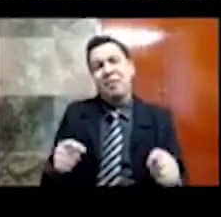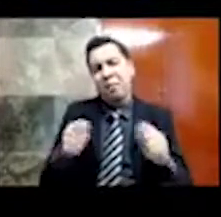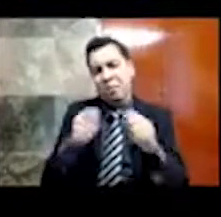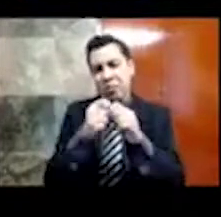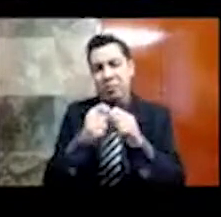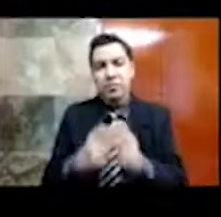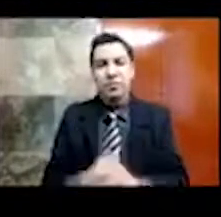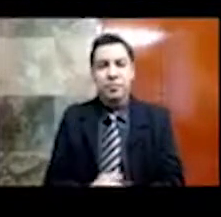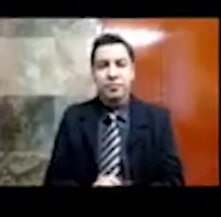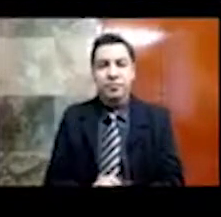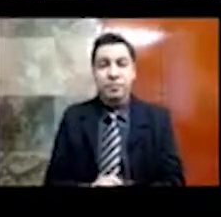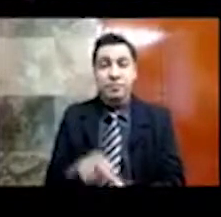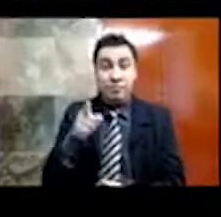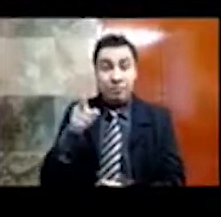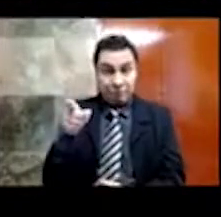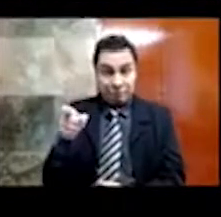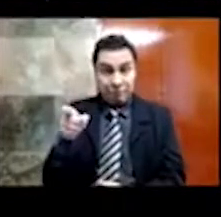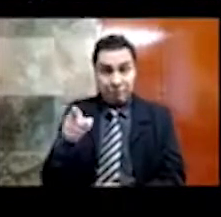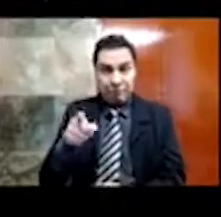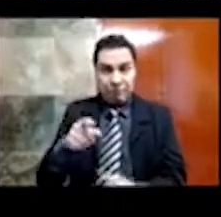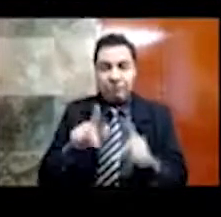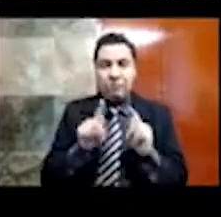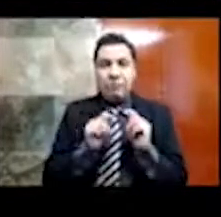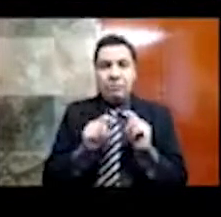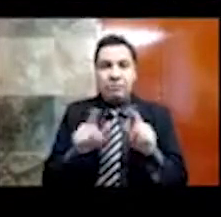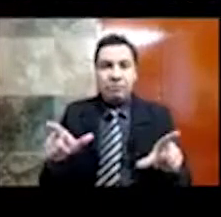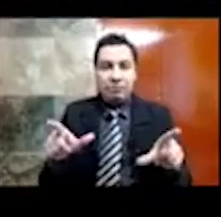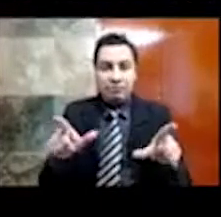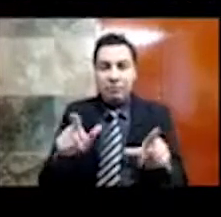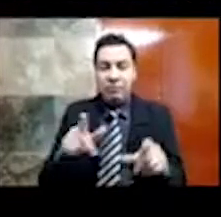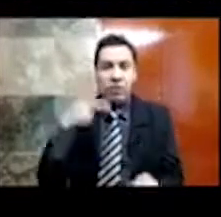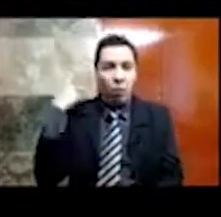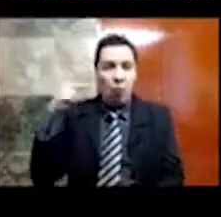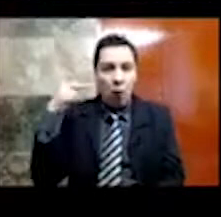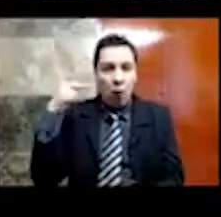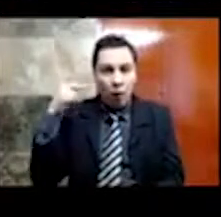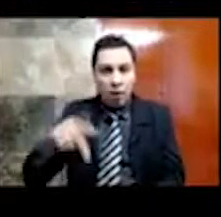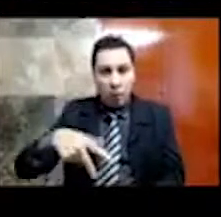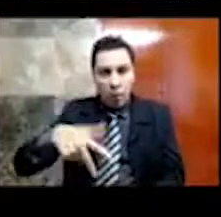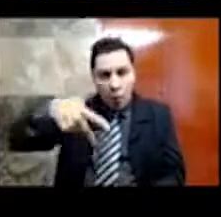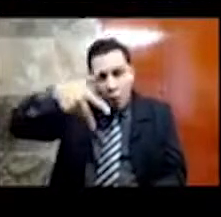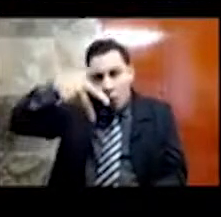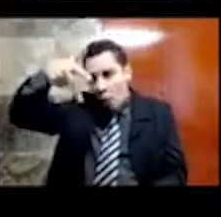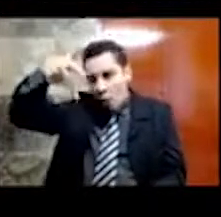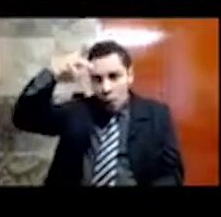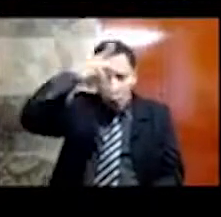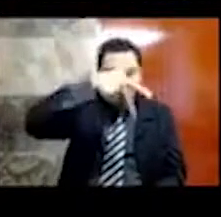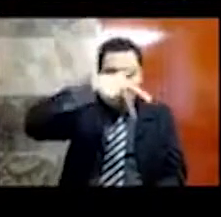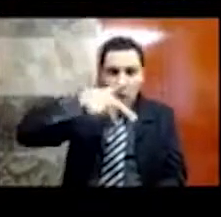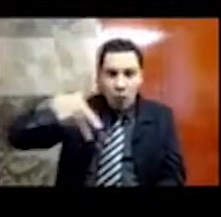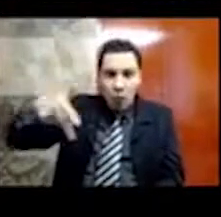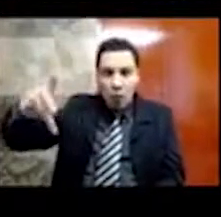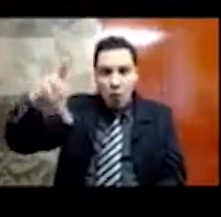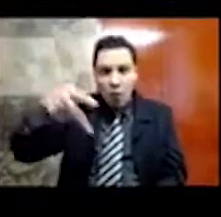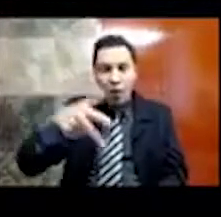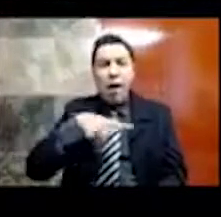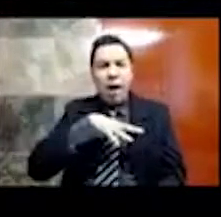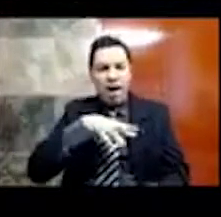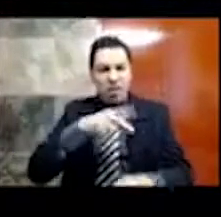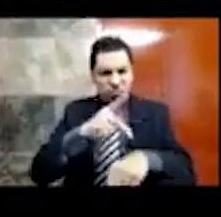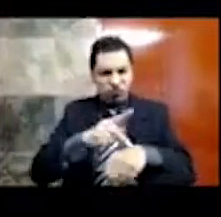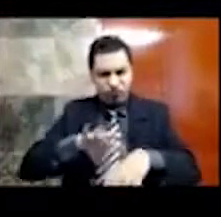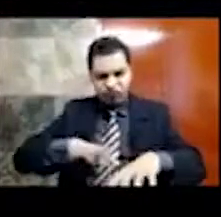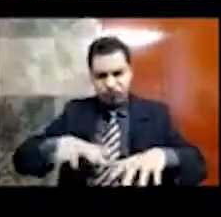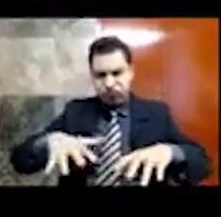Este es el valle, una vista aérea desde satélite de todo el valle de Puebla, Tlaxcala. La mancha del centro es